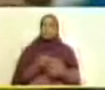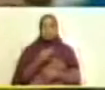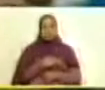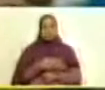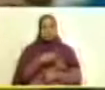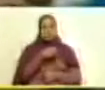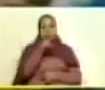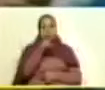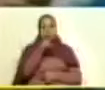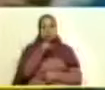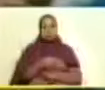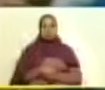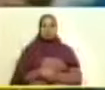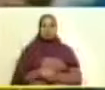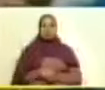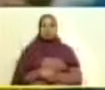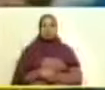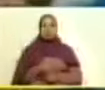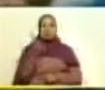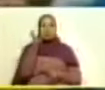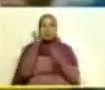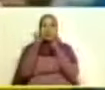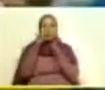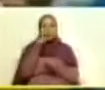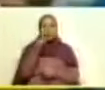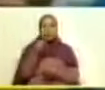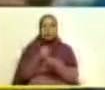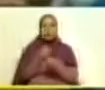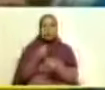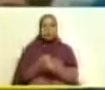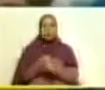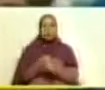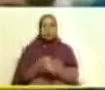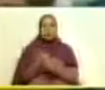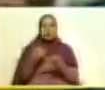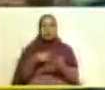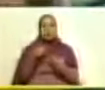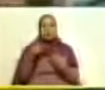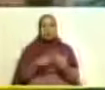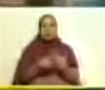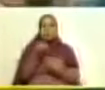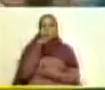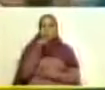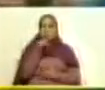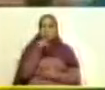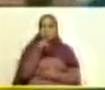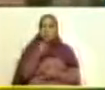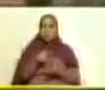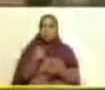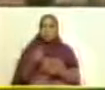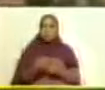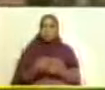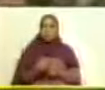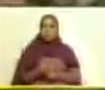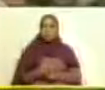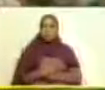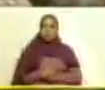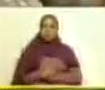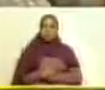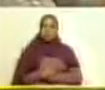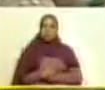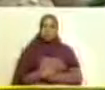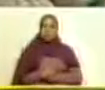microplásticos en su estómago. Están comiéndose el plástico. Entonces, bueno, eso